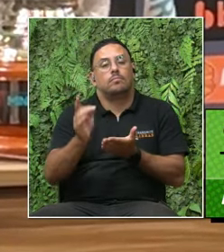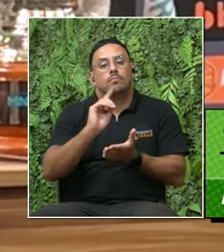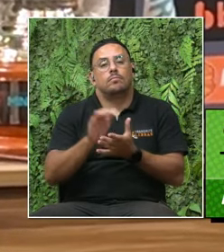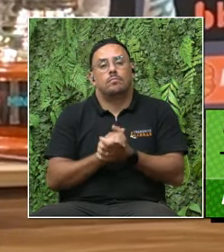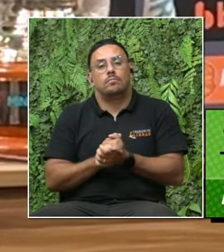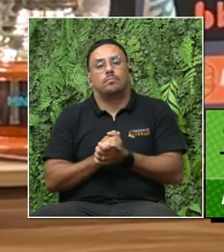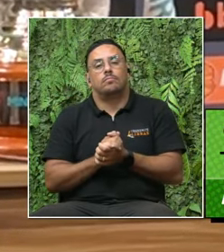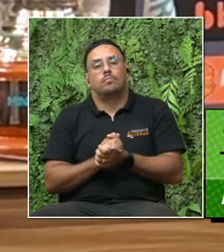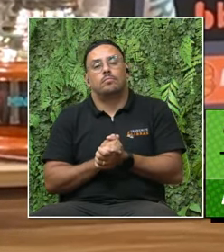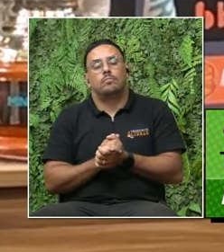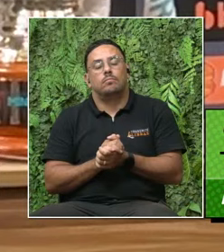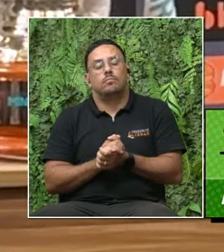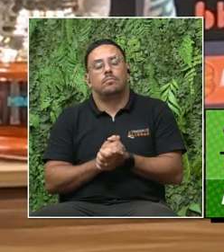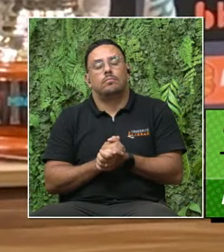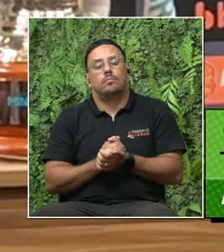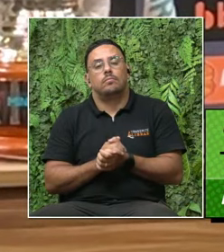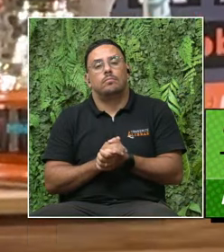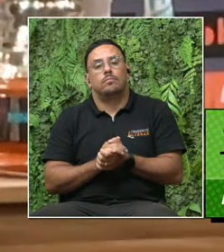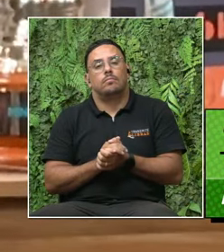soloo